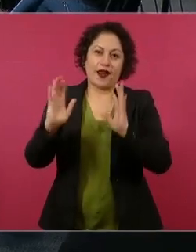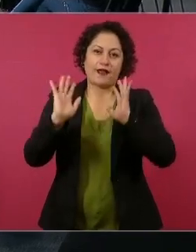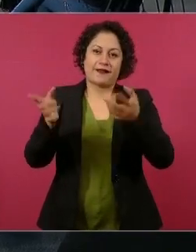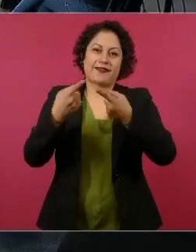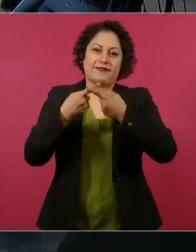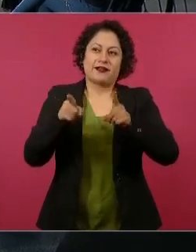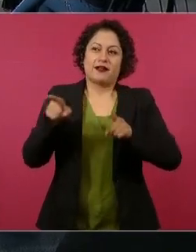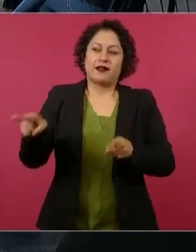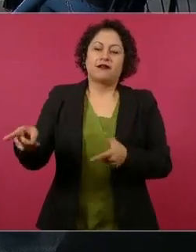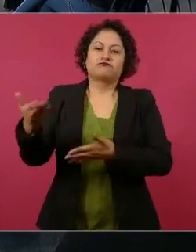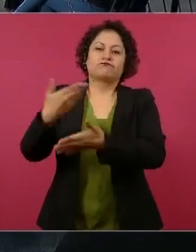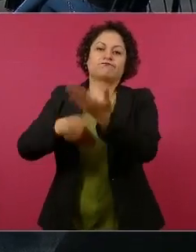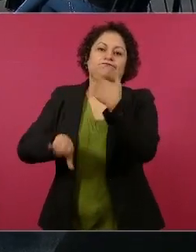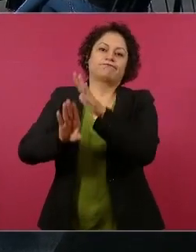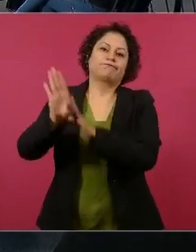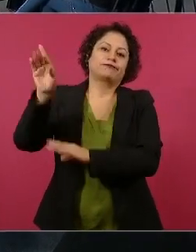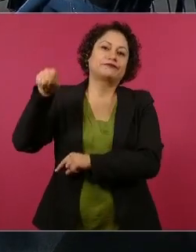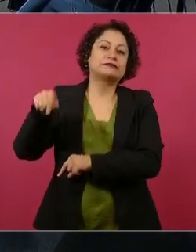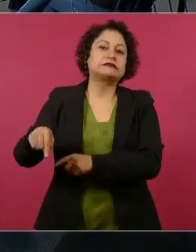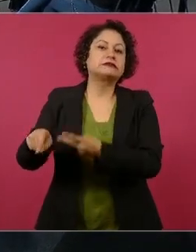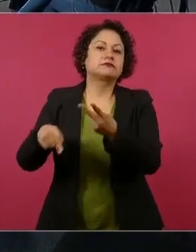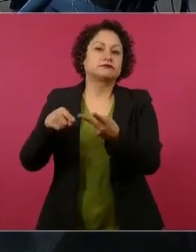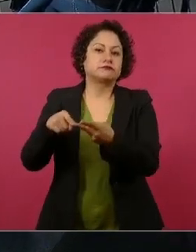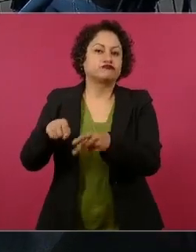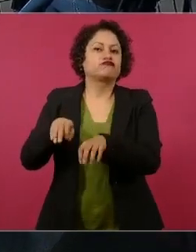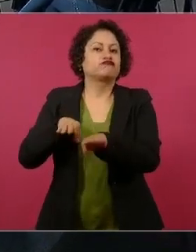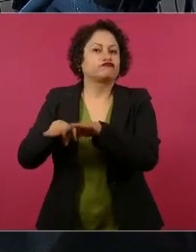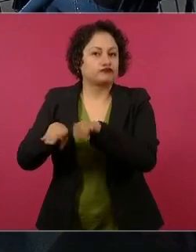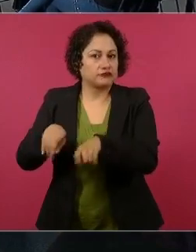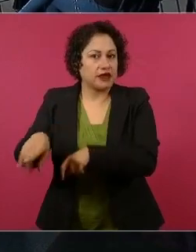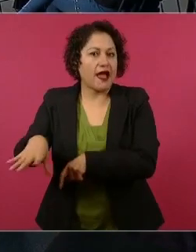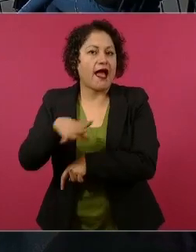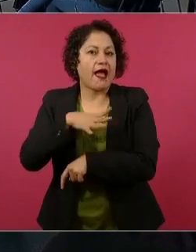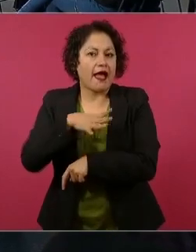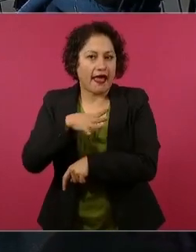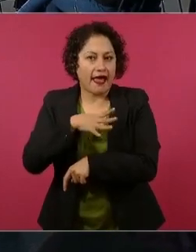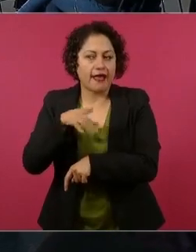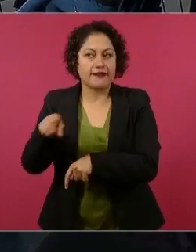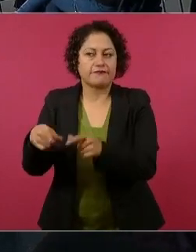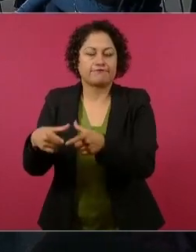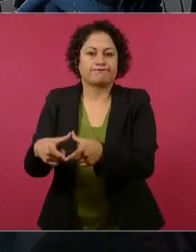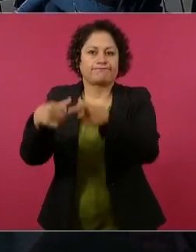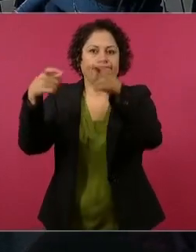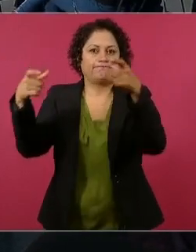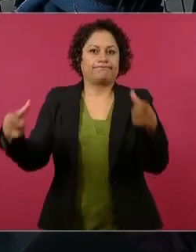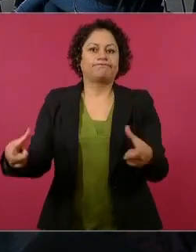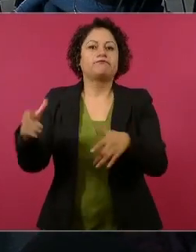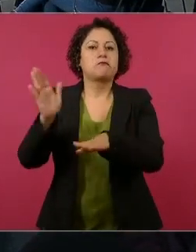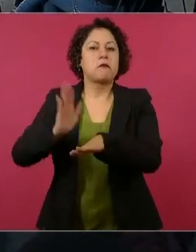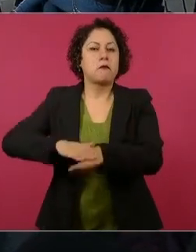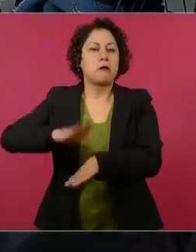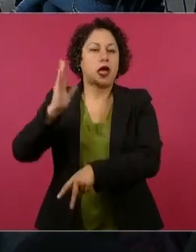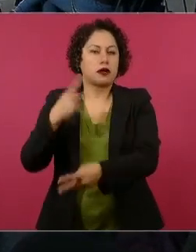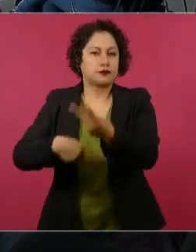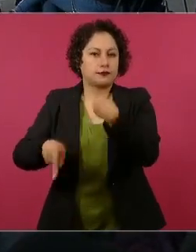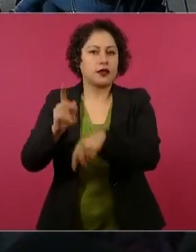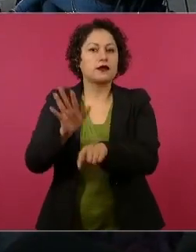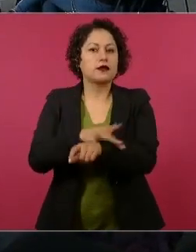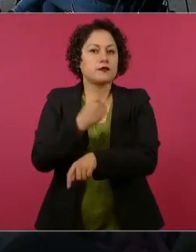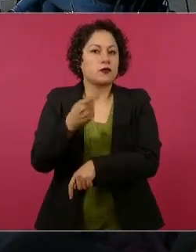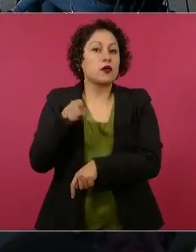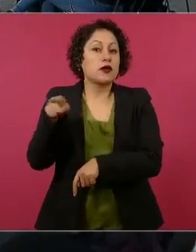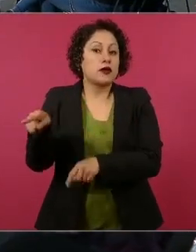hay empleo y va a crecer mucho más porque está creciendo